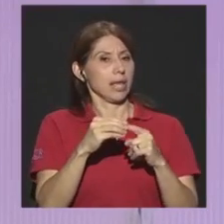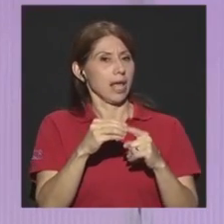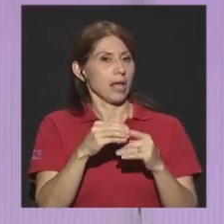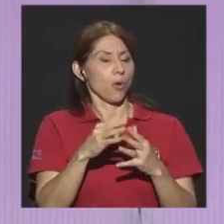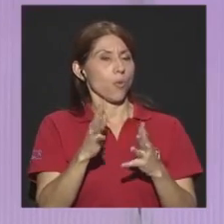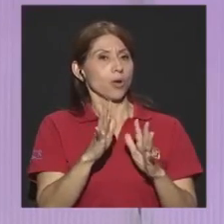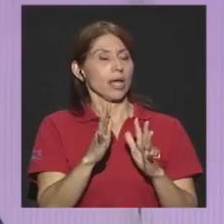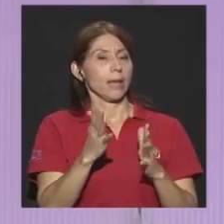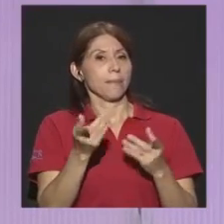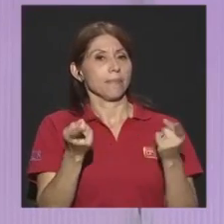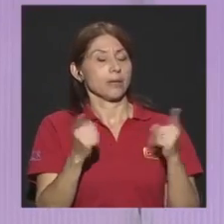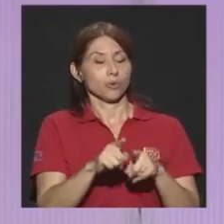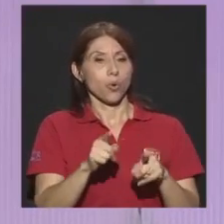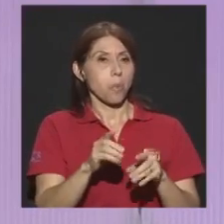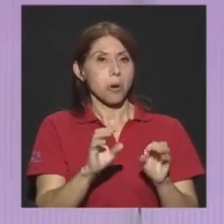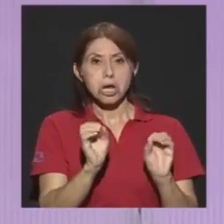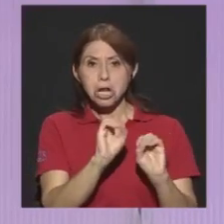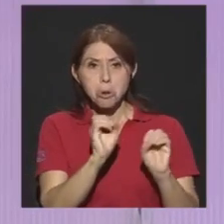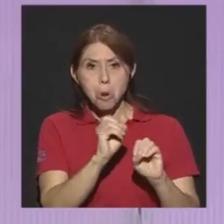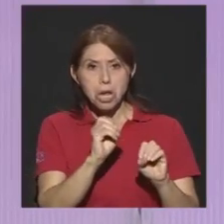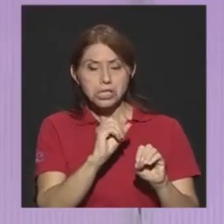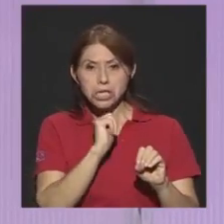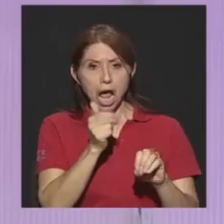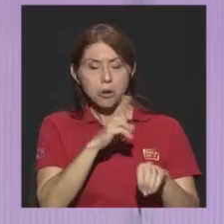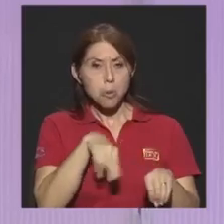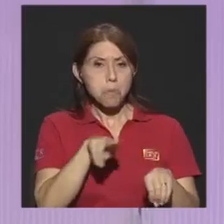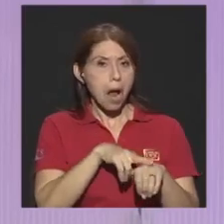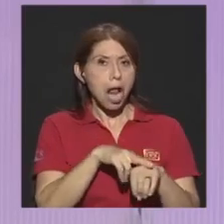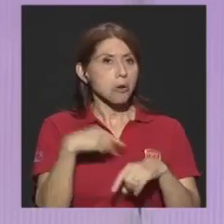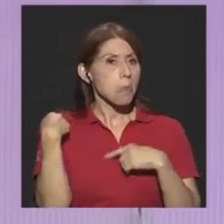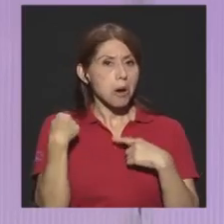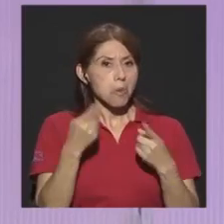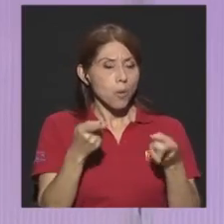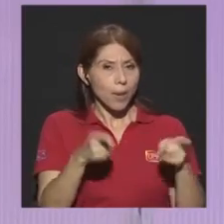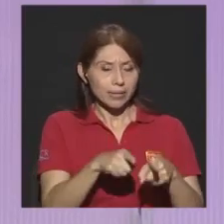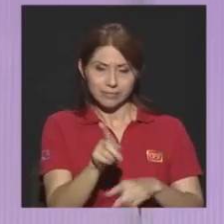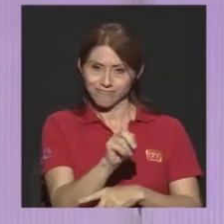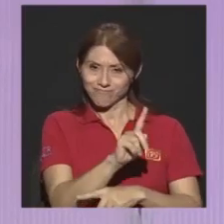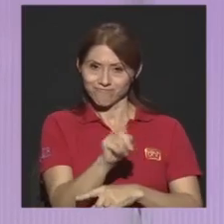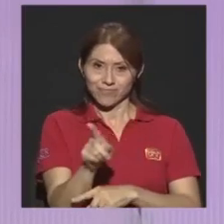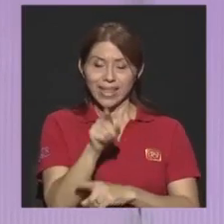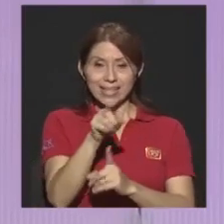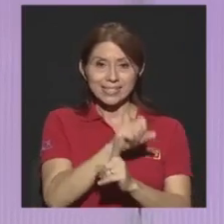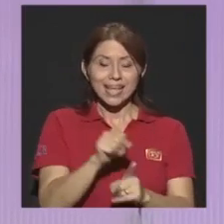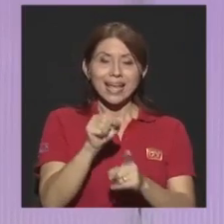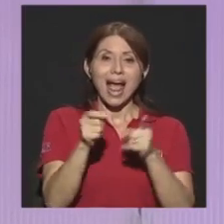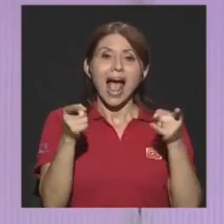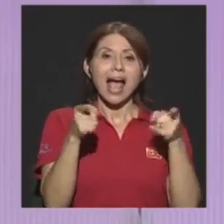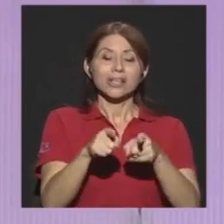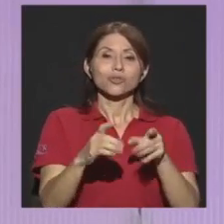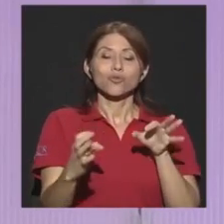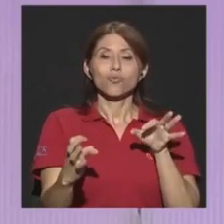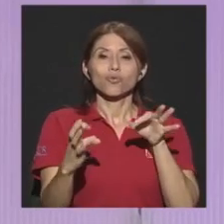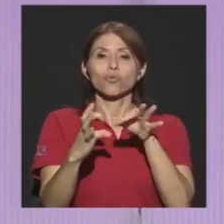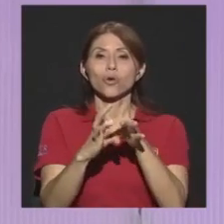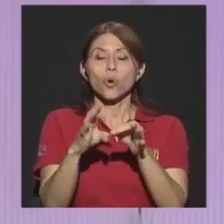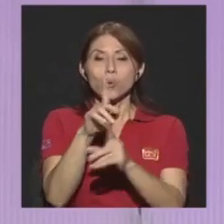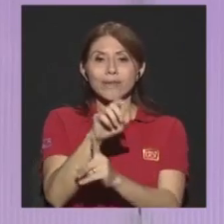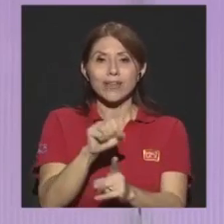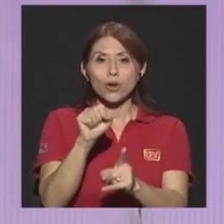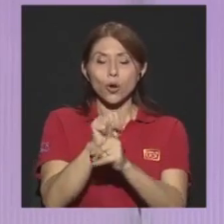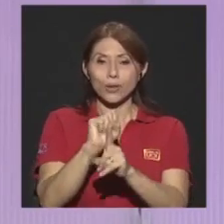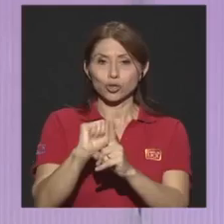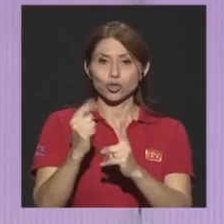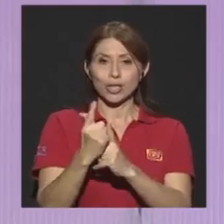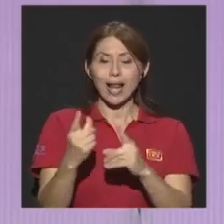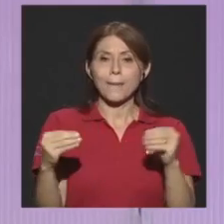normalidad, todo lo contrario. Este caso se enmarca dentro de un fenómeno social mucho más amplio,